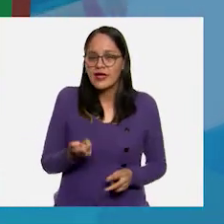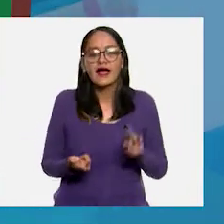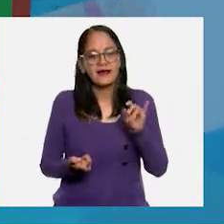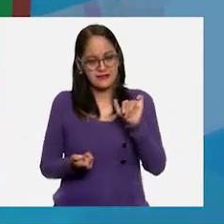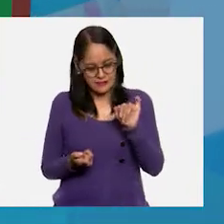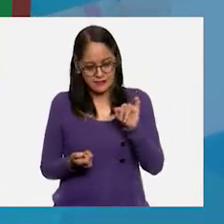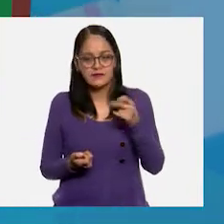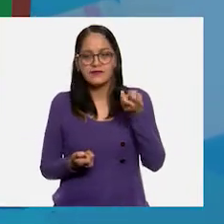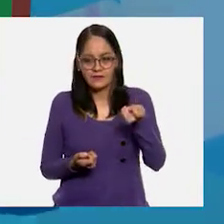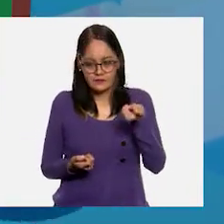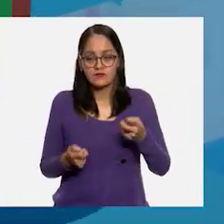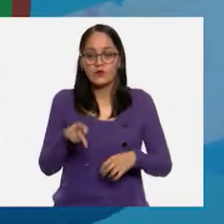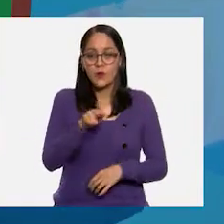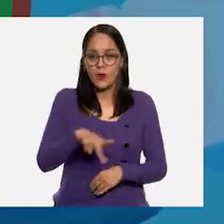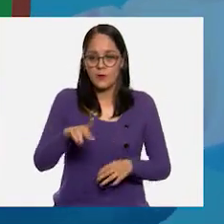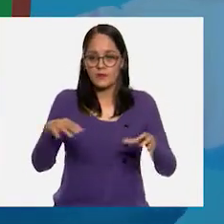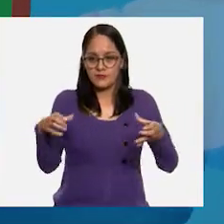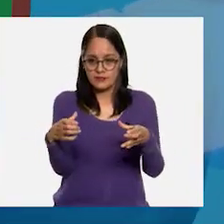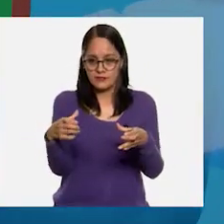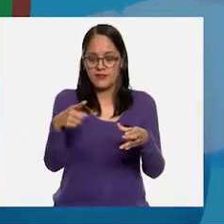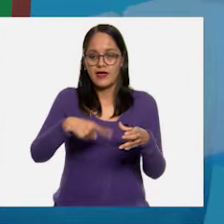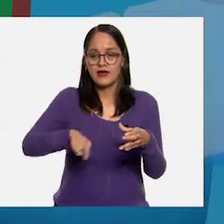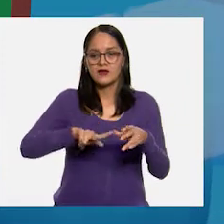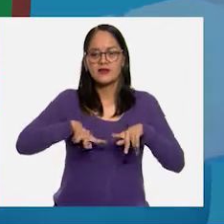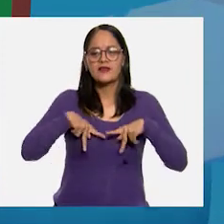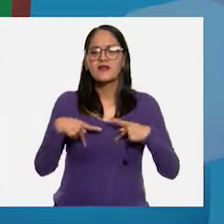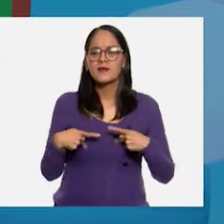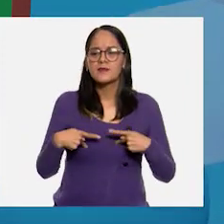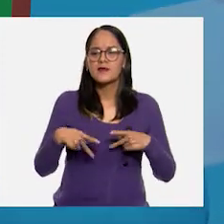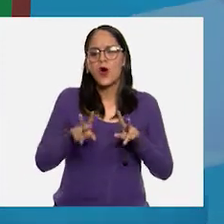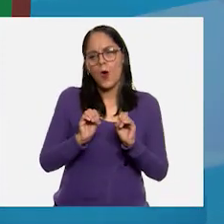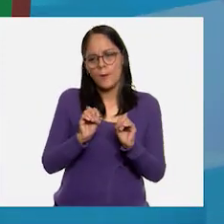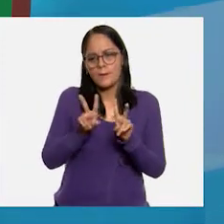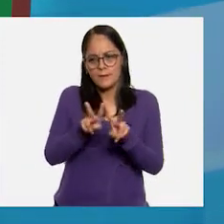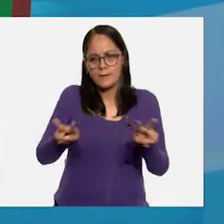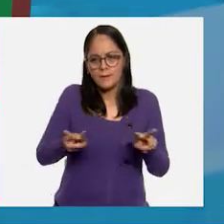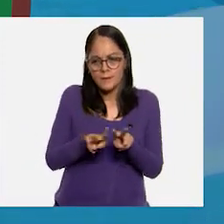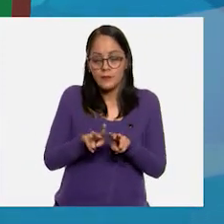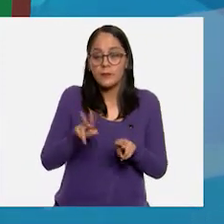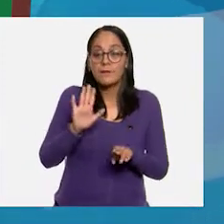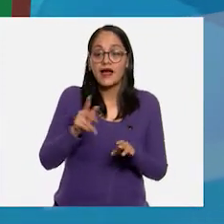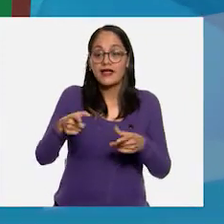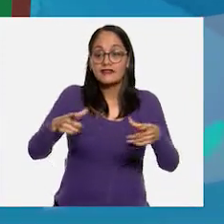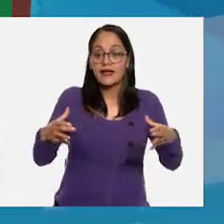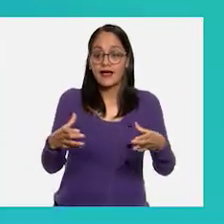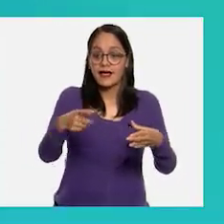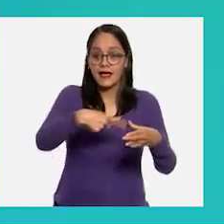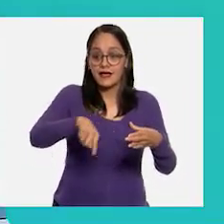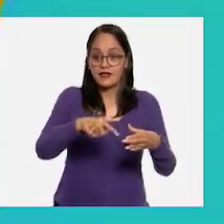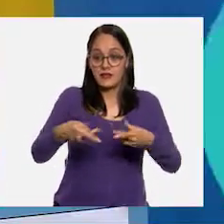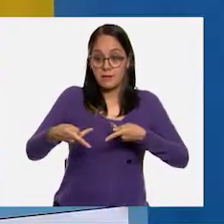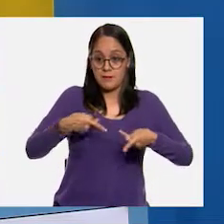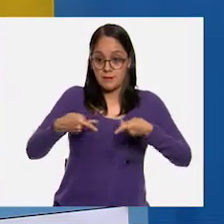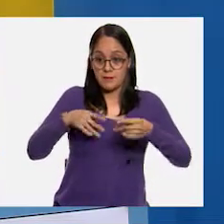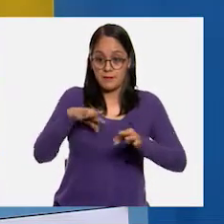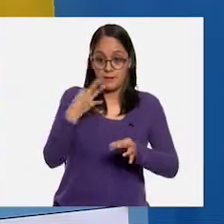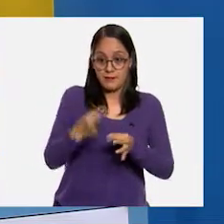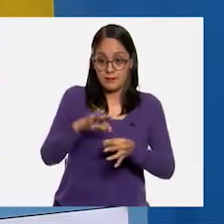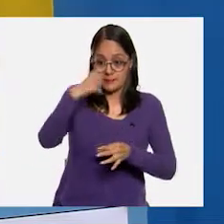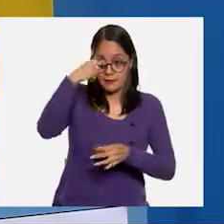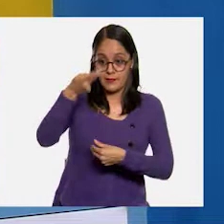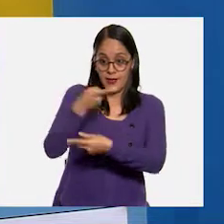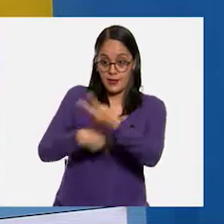Ale. Una población es vulnerable cuando no está preparada para enfrentar un fenómeno natural o